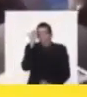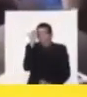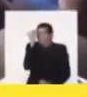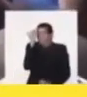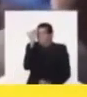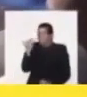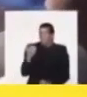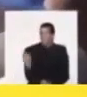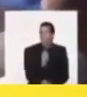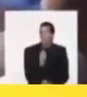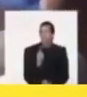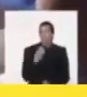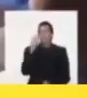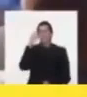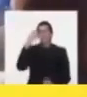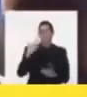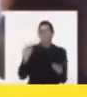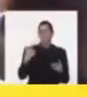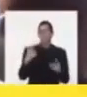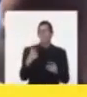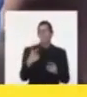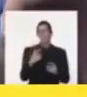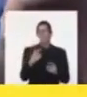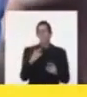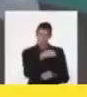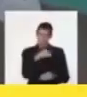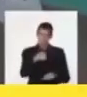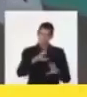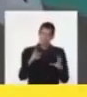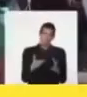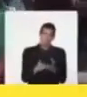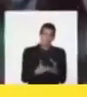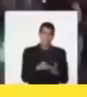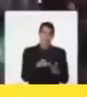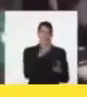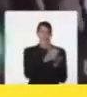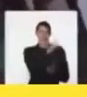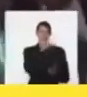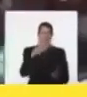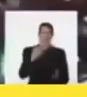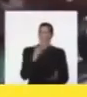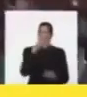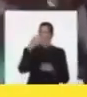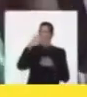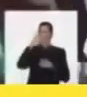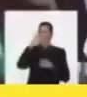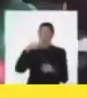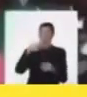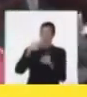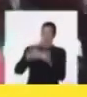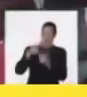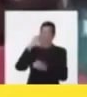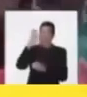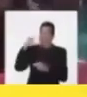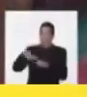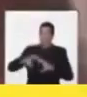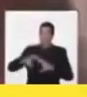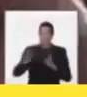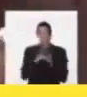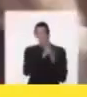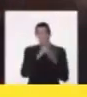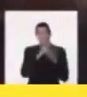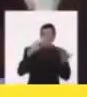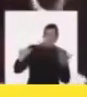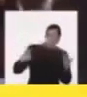antes. Aquí está el puesto a dedo. El primer secretario del partido conversó con los vecinos del barrio que acudieron